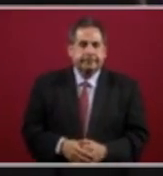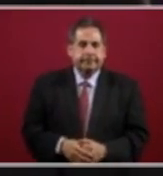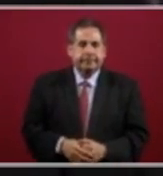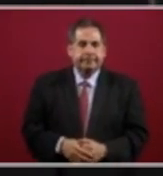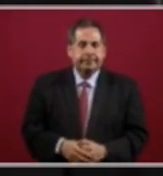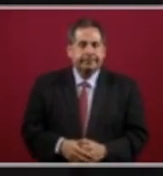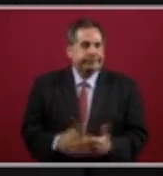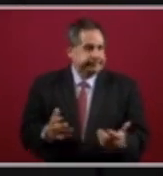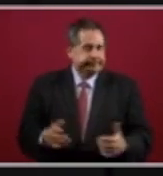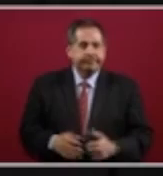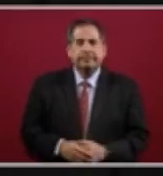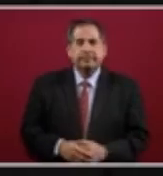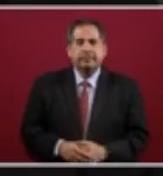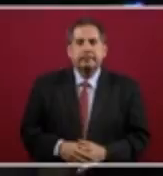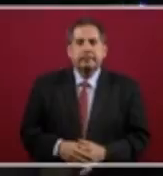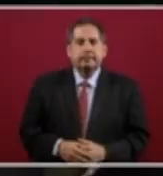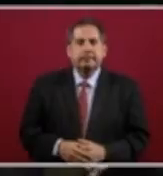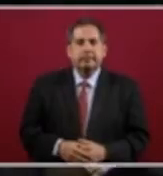Entonces,